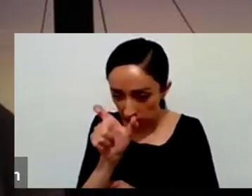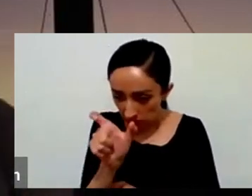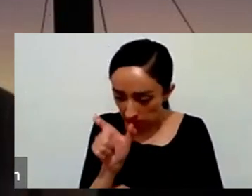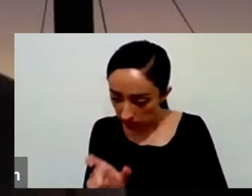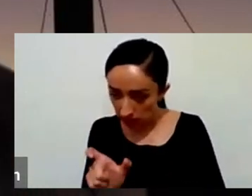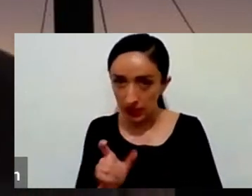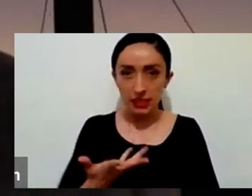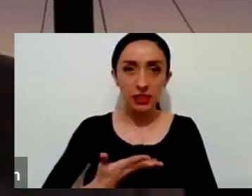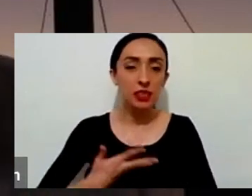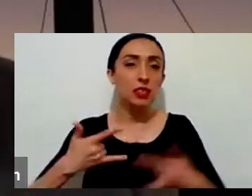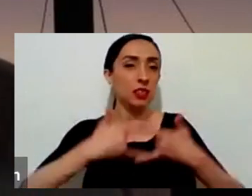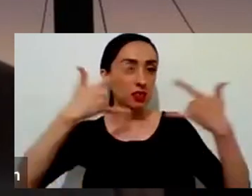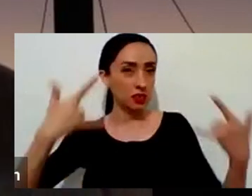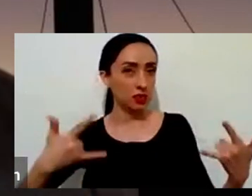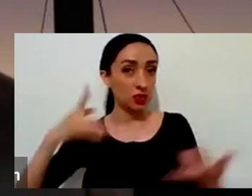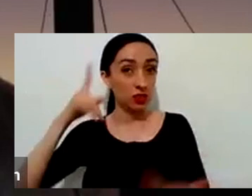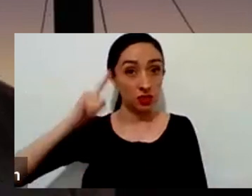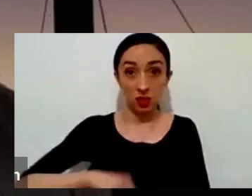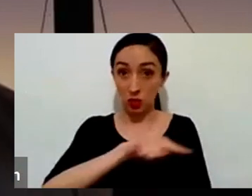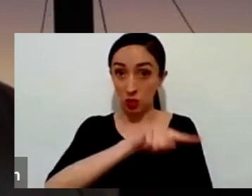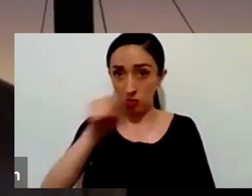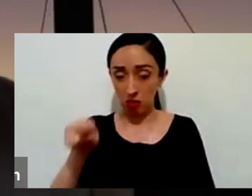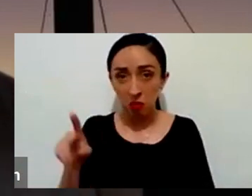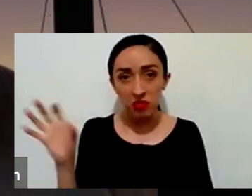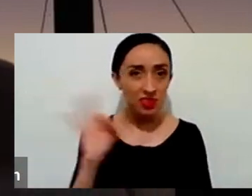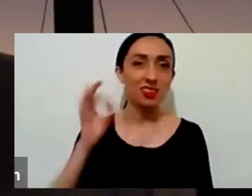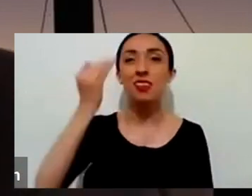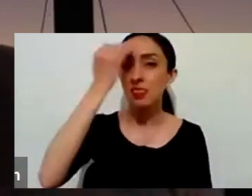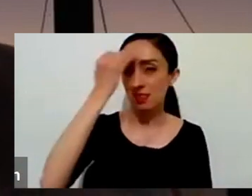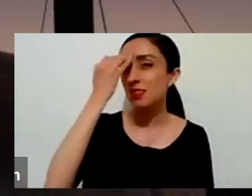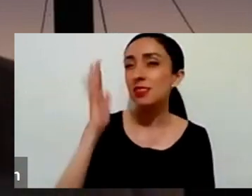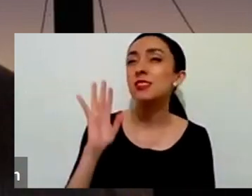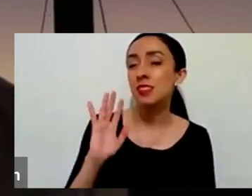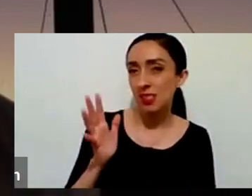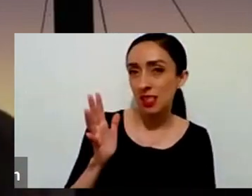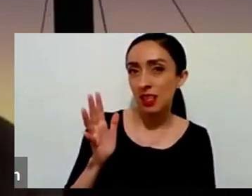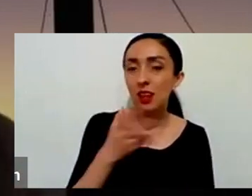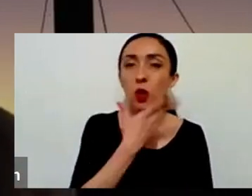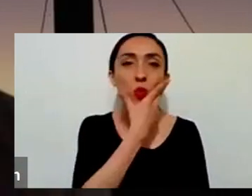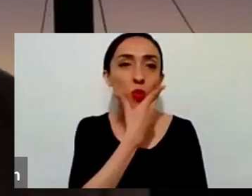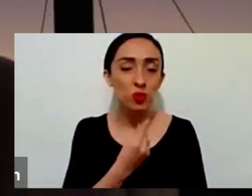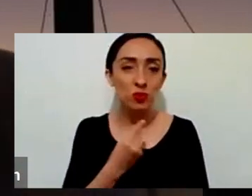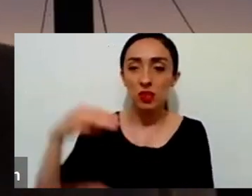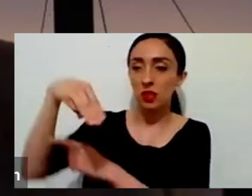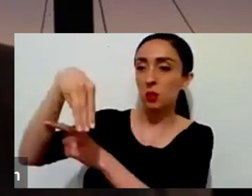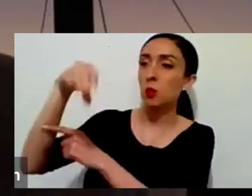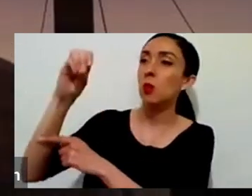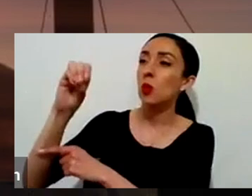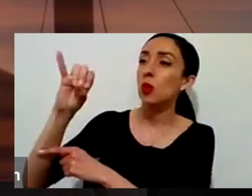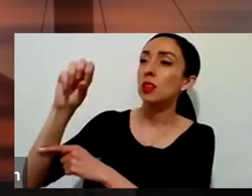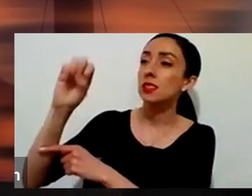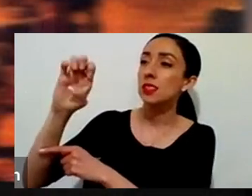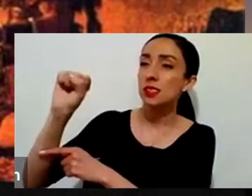seguro que muchos de ustedes han escuchado, de Moisés y la zarza